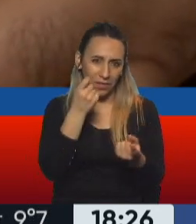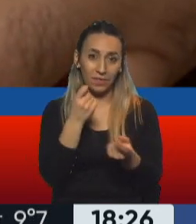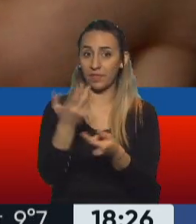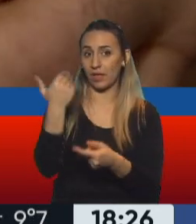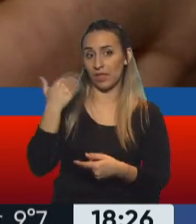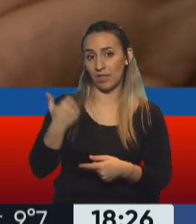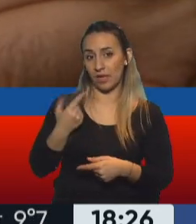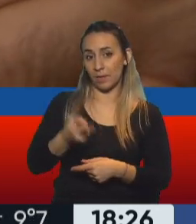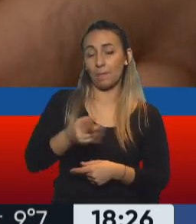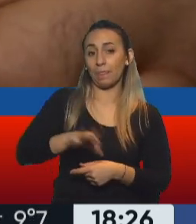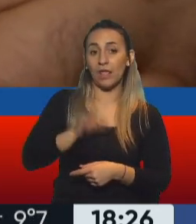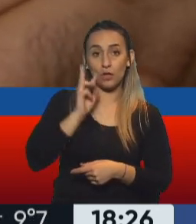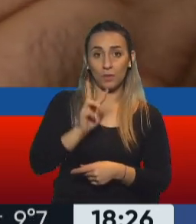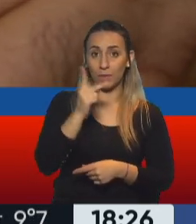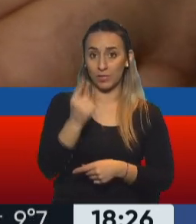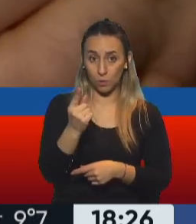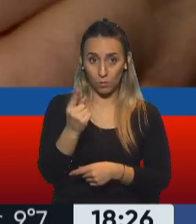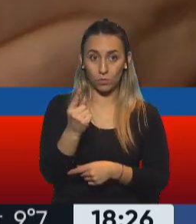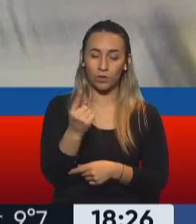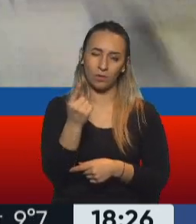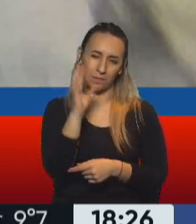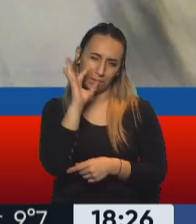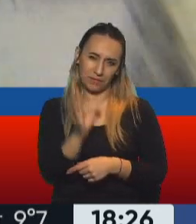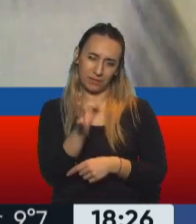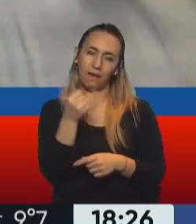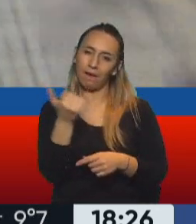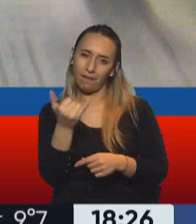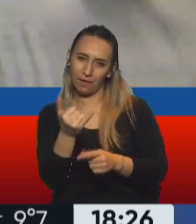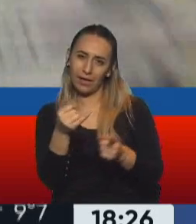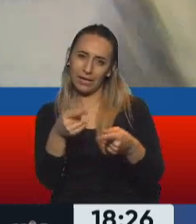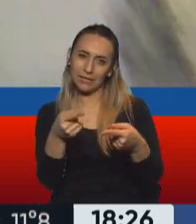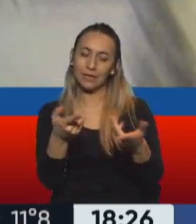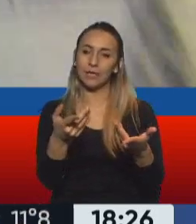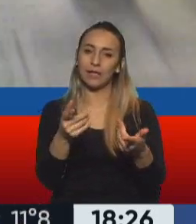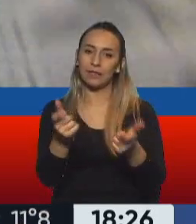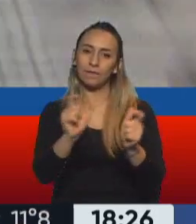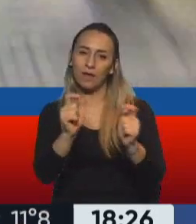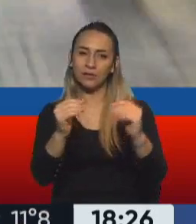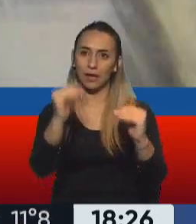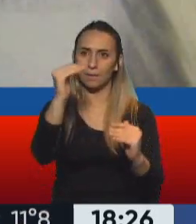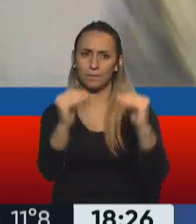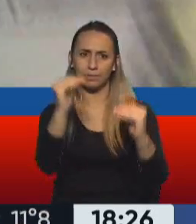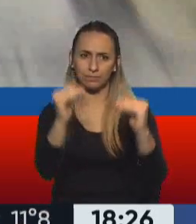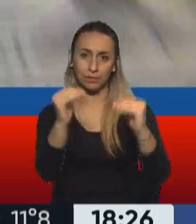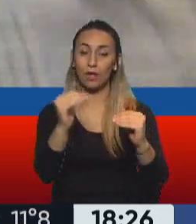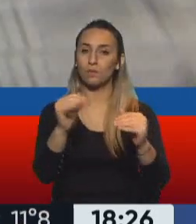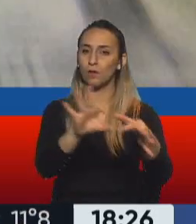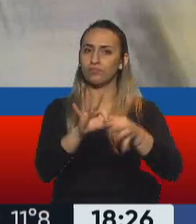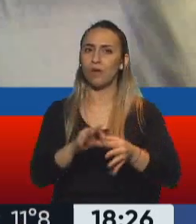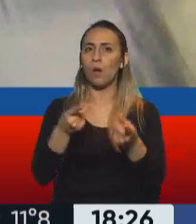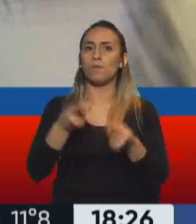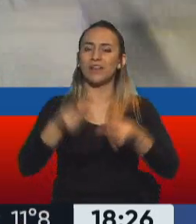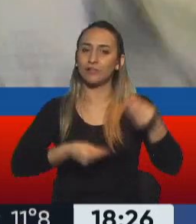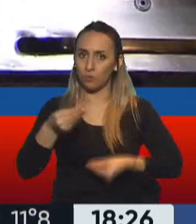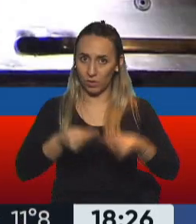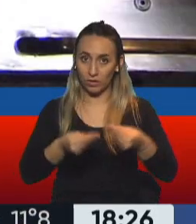principios de 2021 una corrección, ¿no?, de las metas fiscales en base al presupuesto. Entonces, lo